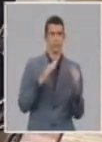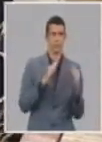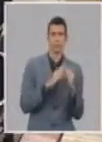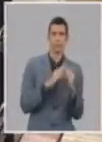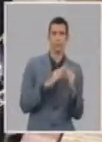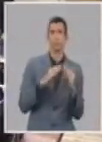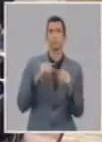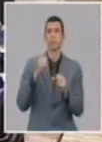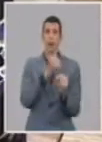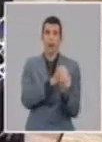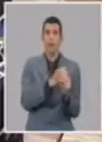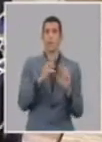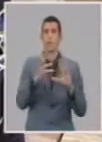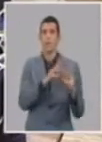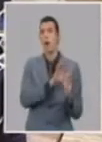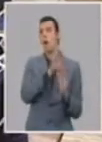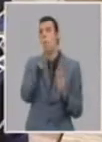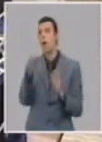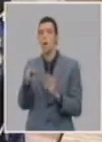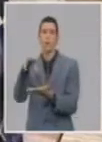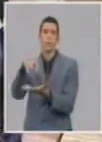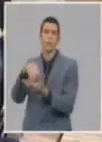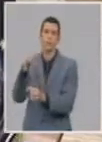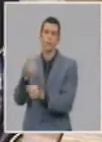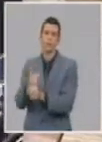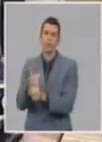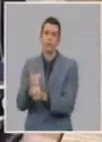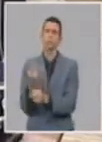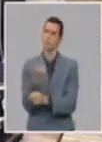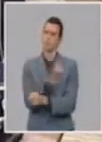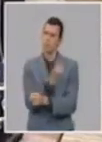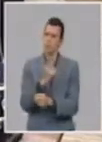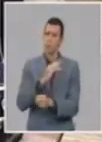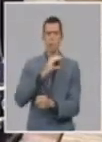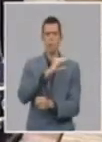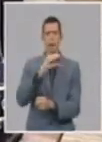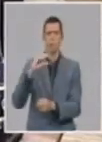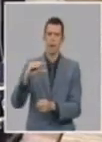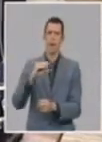el estipendio del almuerzo, también lo puede recibir.